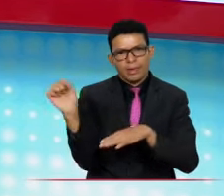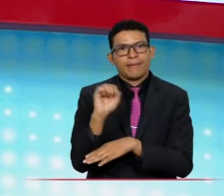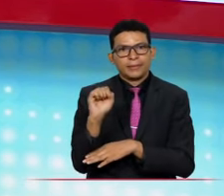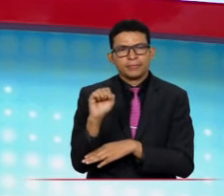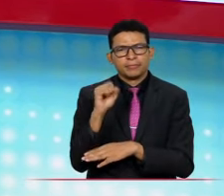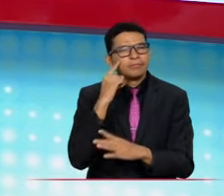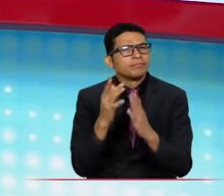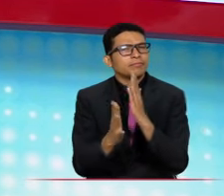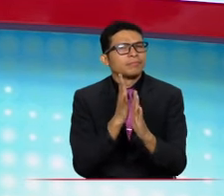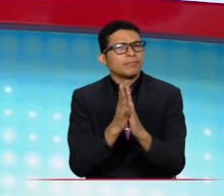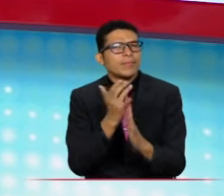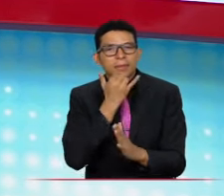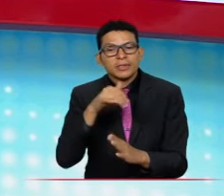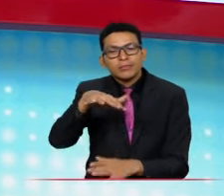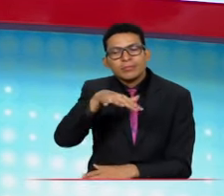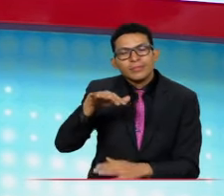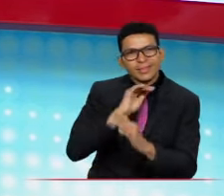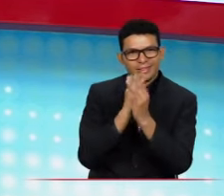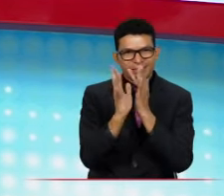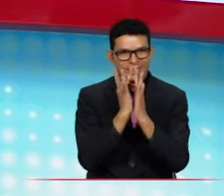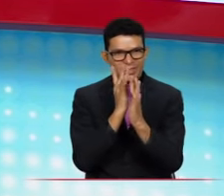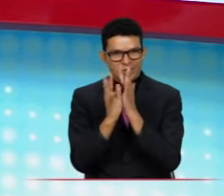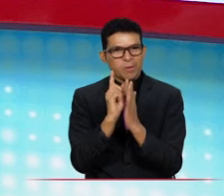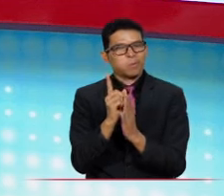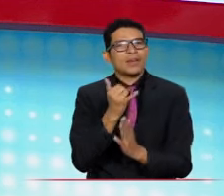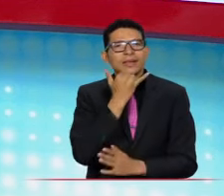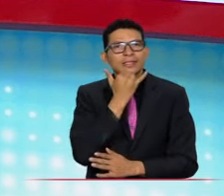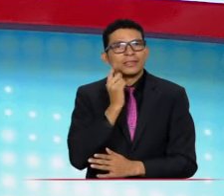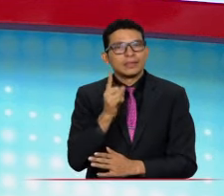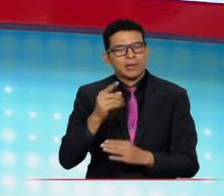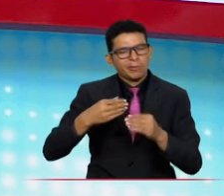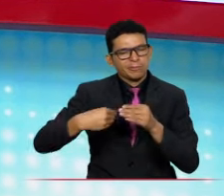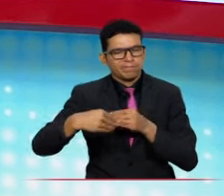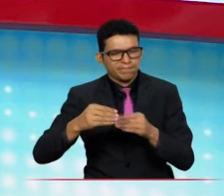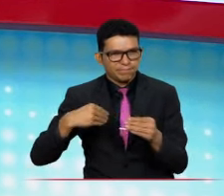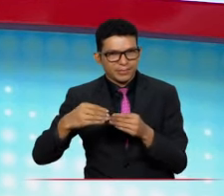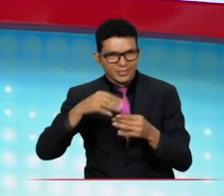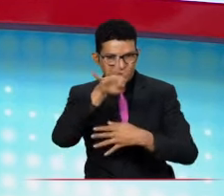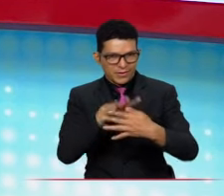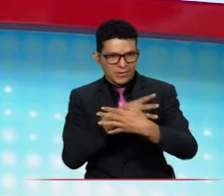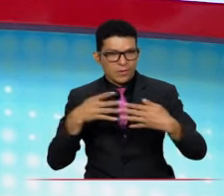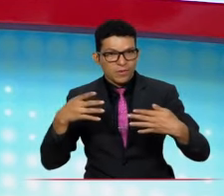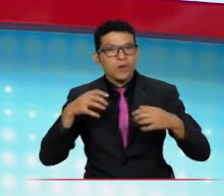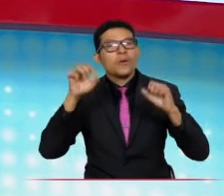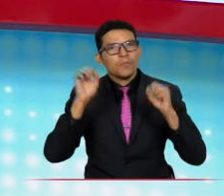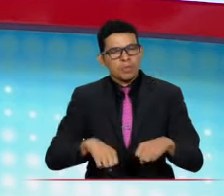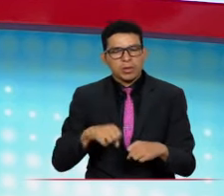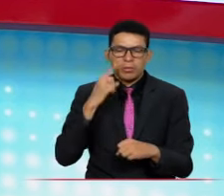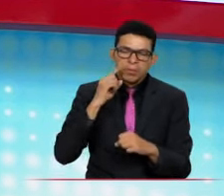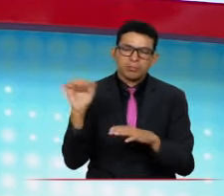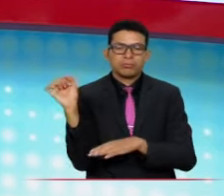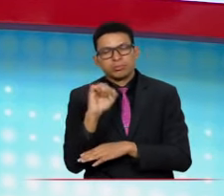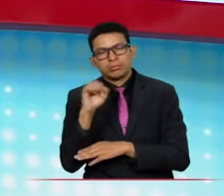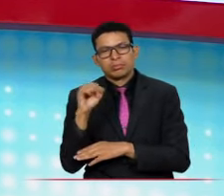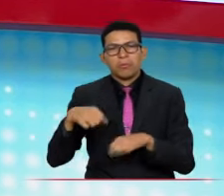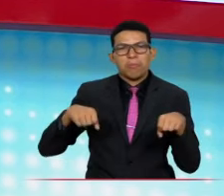más detalles de lo que está ocurriendo allí en el centro de la ciudad frente a la flexibilización de los horarios para movilizarse en vehículos